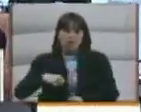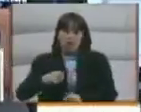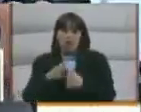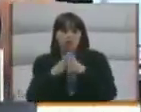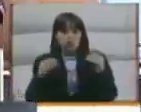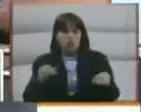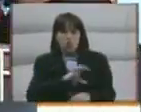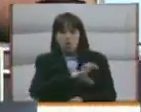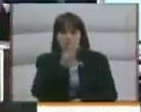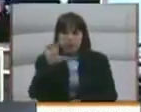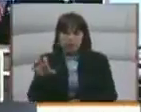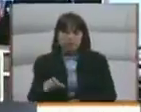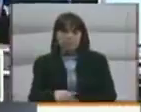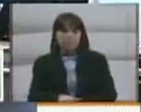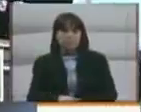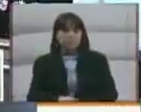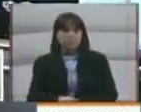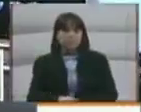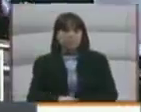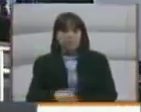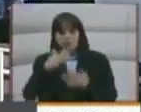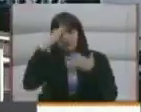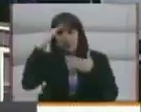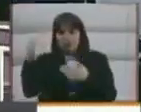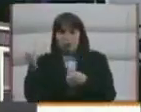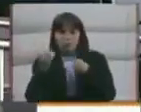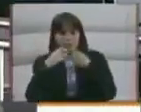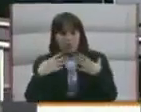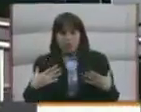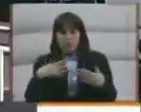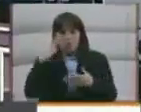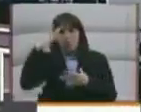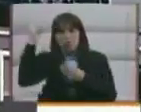país. Saludo hermoso, Dios te bendiga, me dice Guaymare.